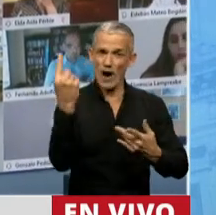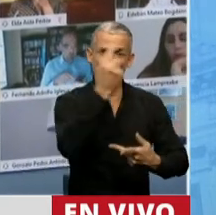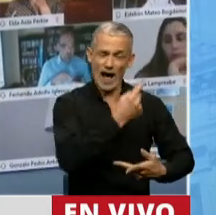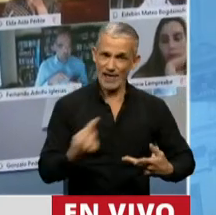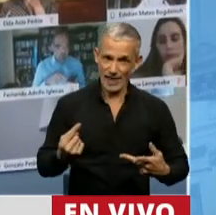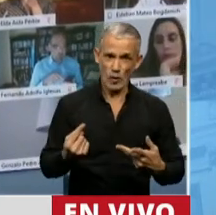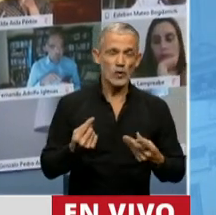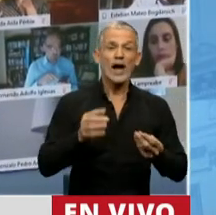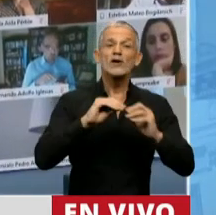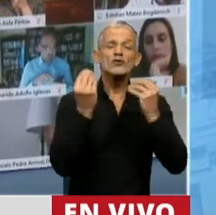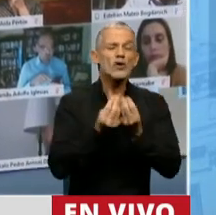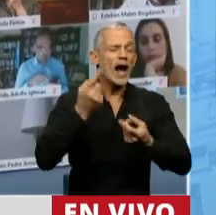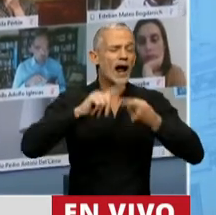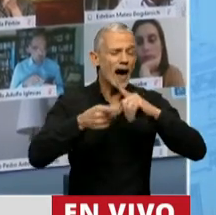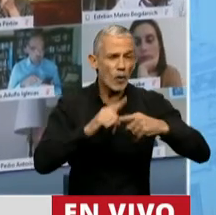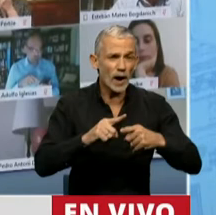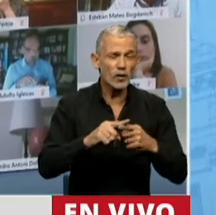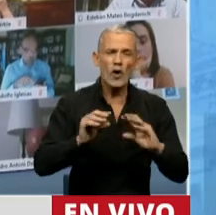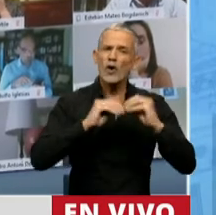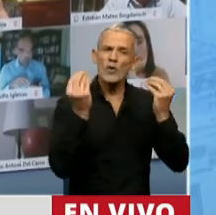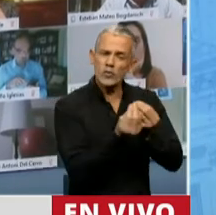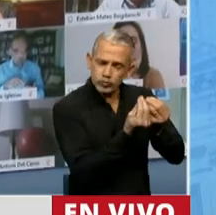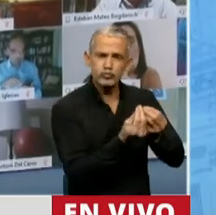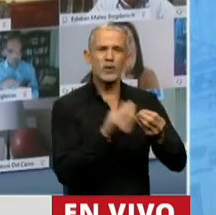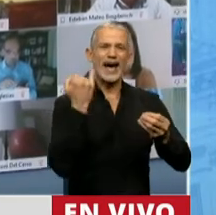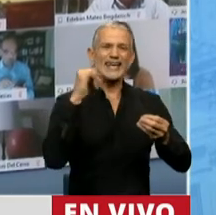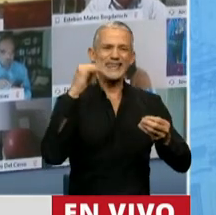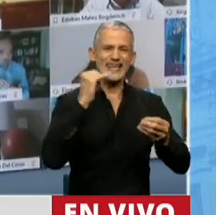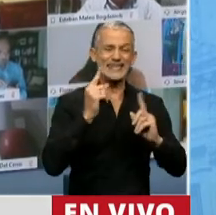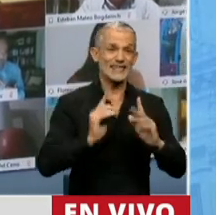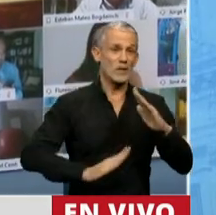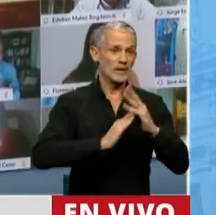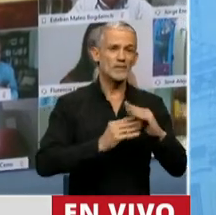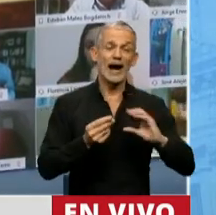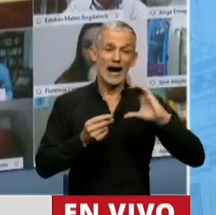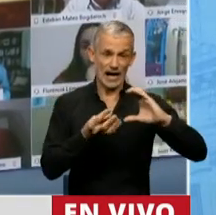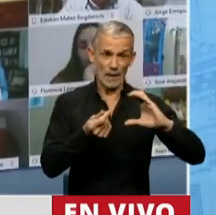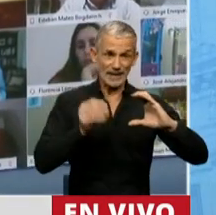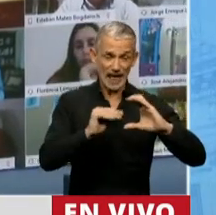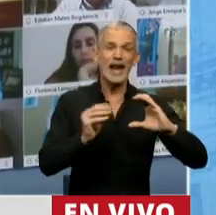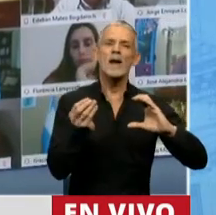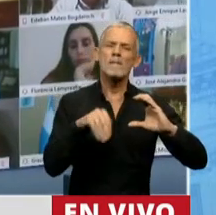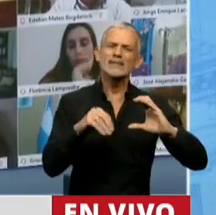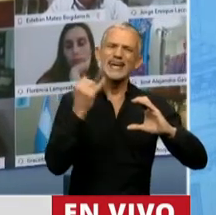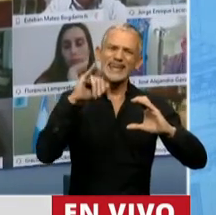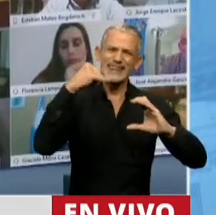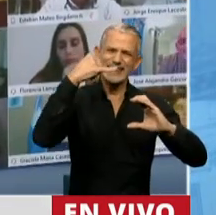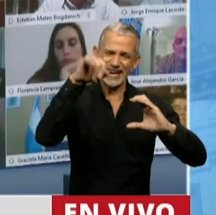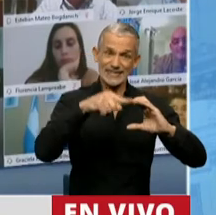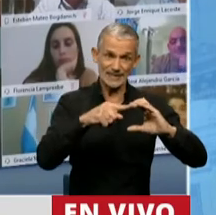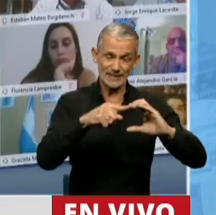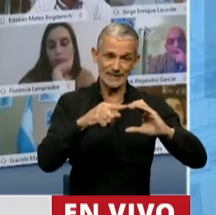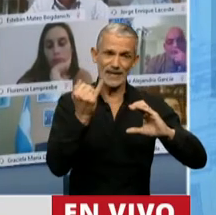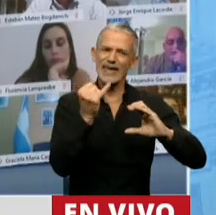donde el monto del acuerdo sea la suma de las amortizaciones del principal, del capital, y los intereses